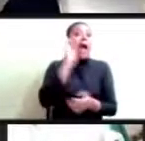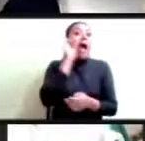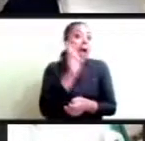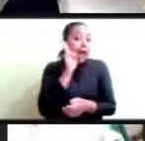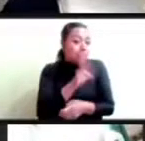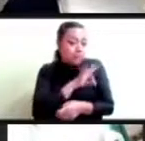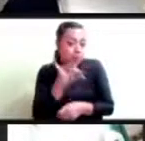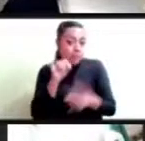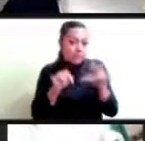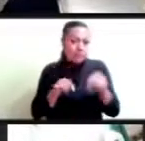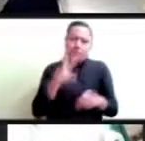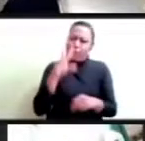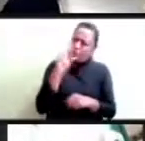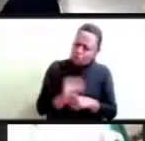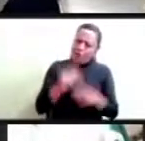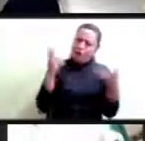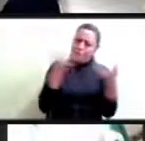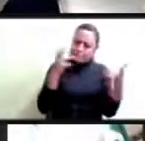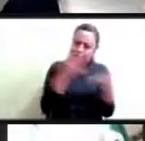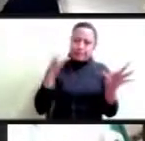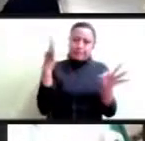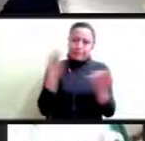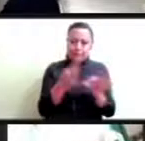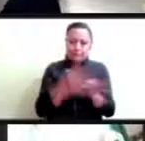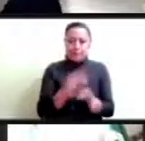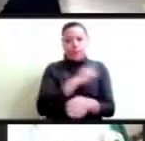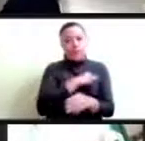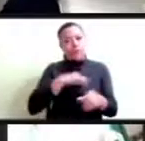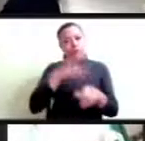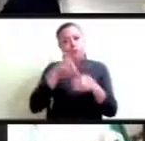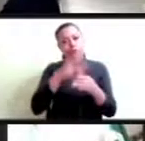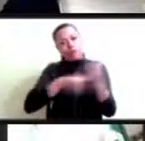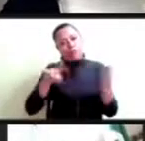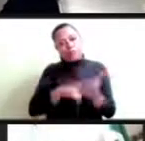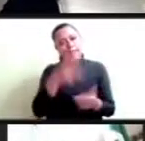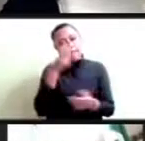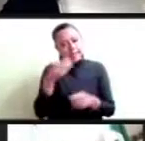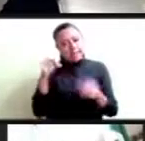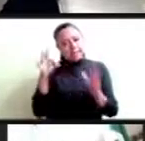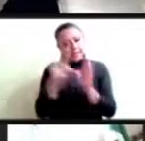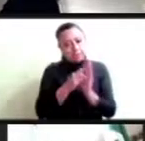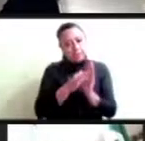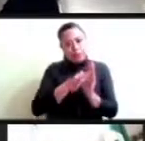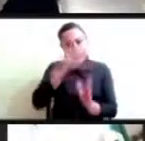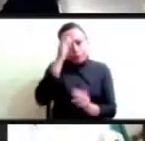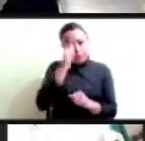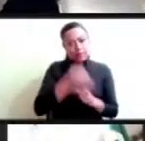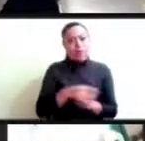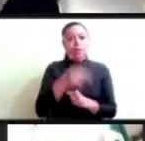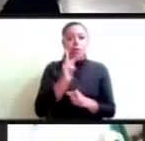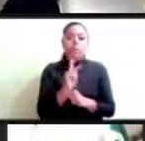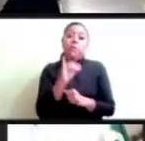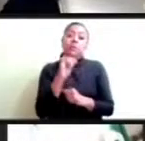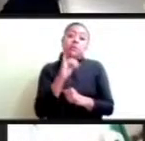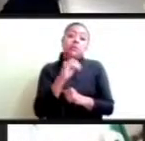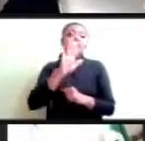a favor de ese punto de acuerdo, pero realmente sí se convirtió en un llamado a misa, diputada Marta Ávila, porque vamos a ver la